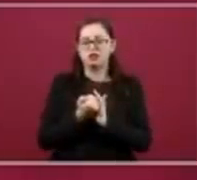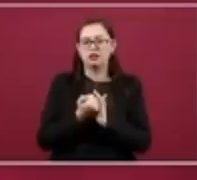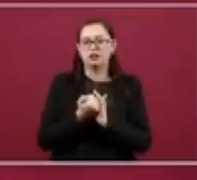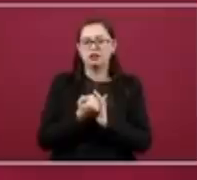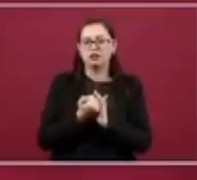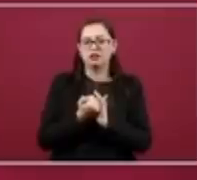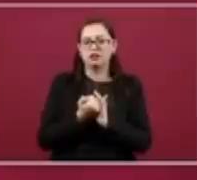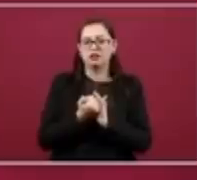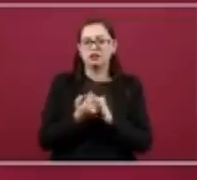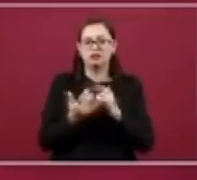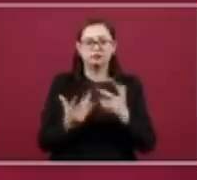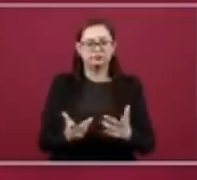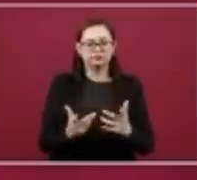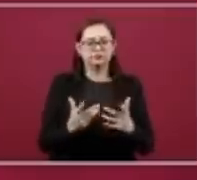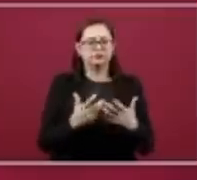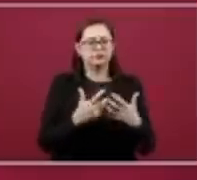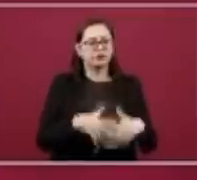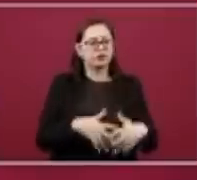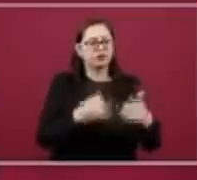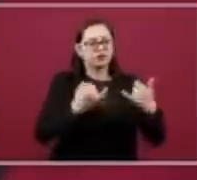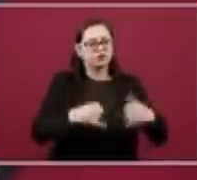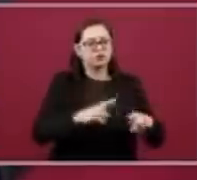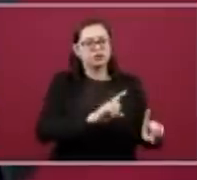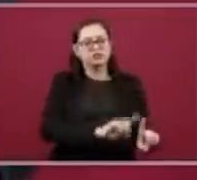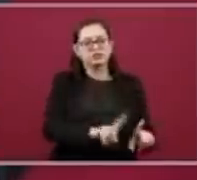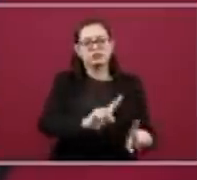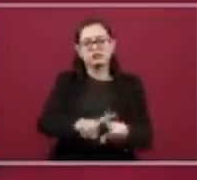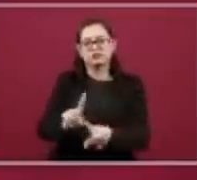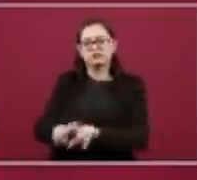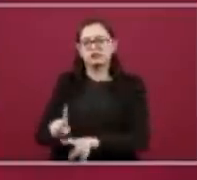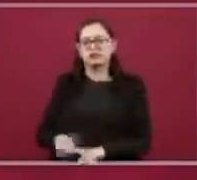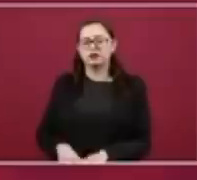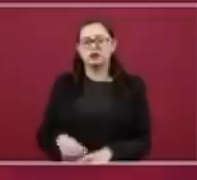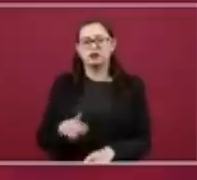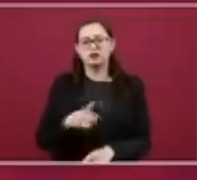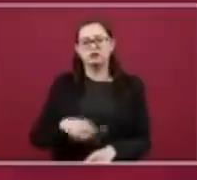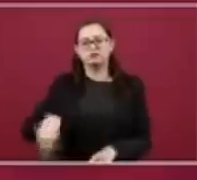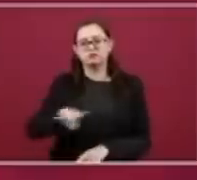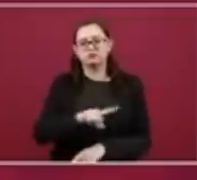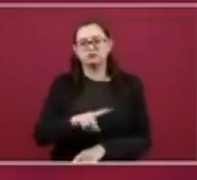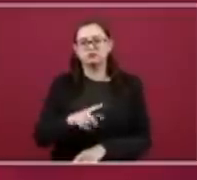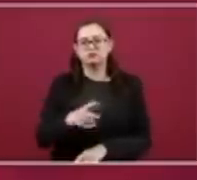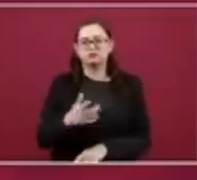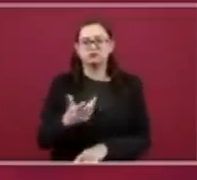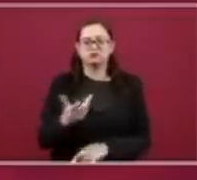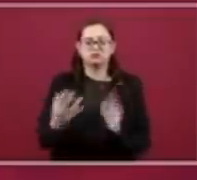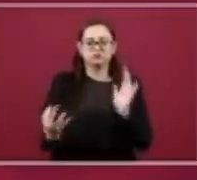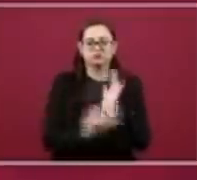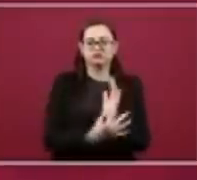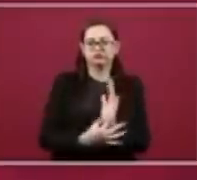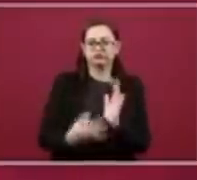a las industrias que se dedican a la producción de acero.